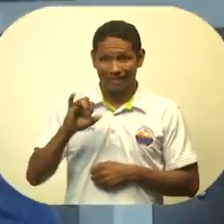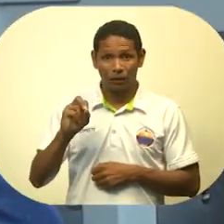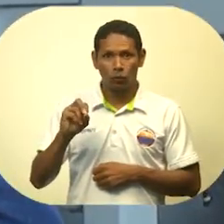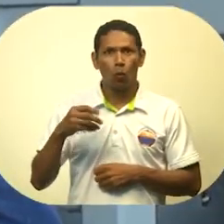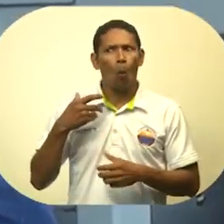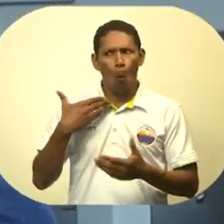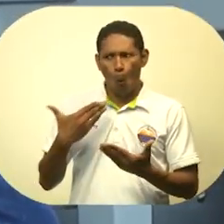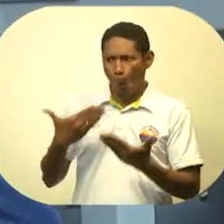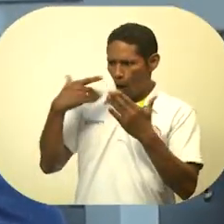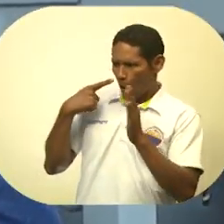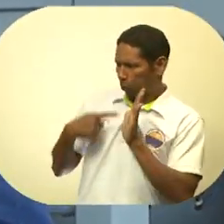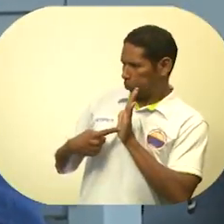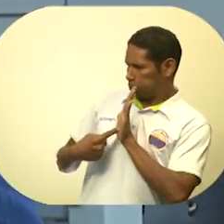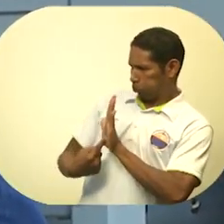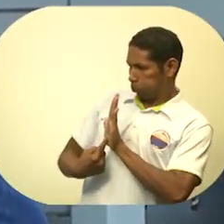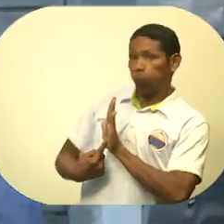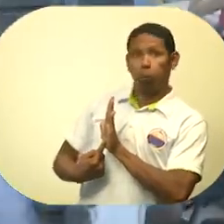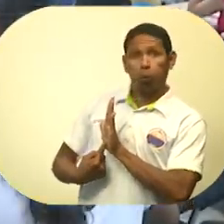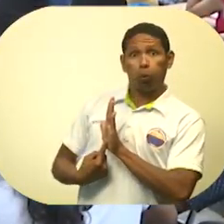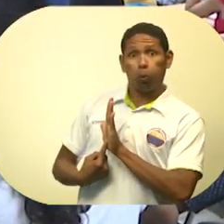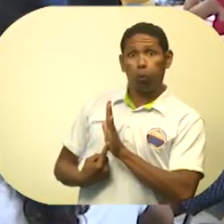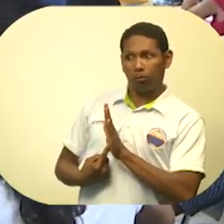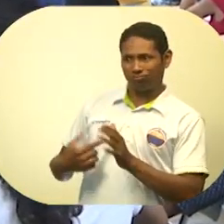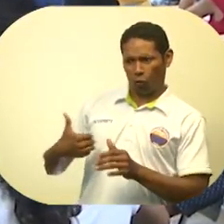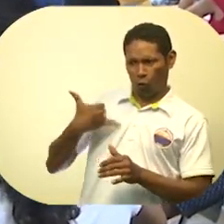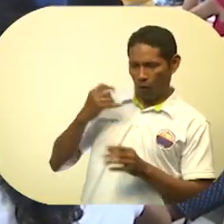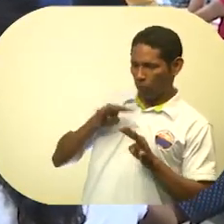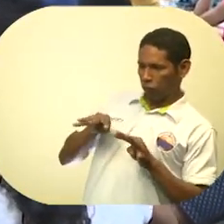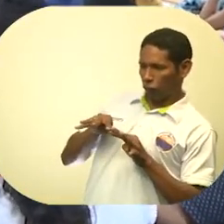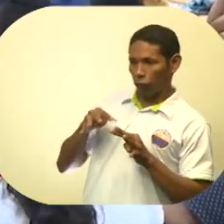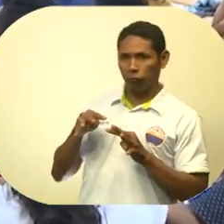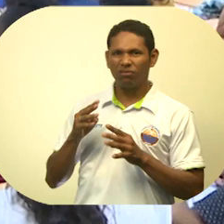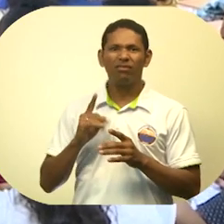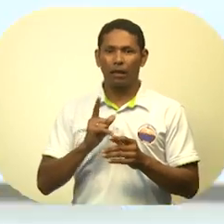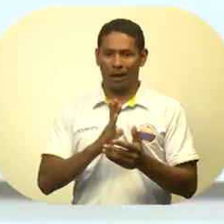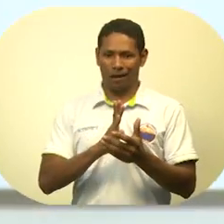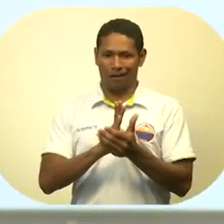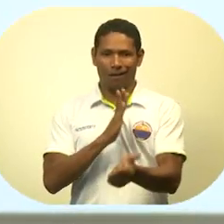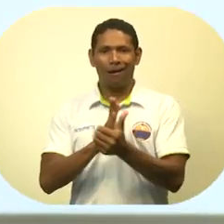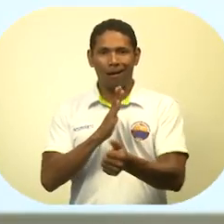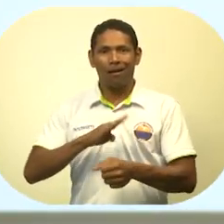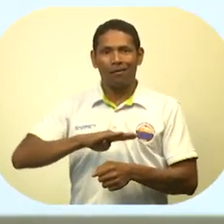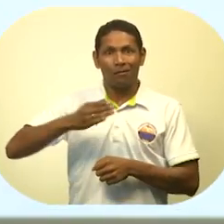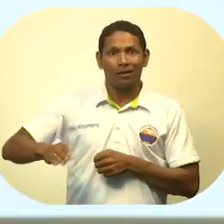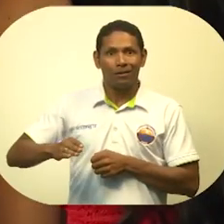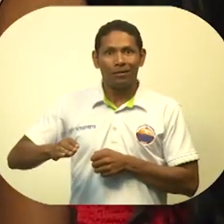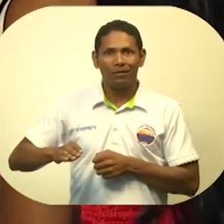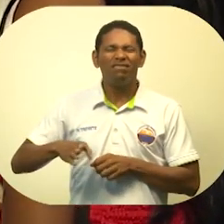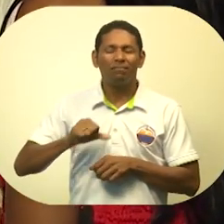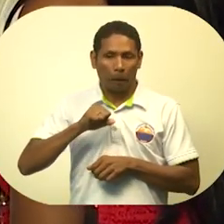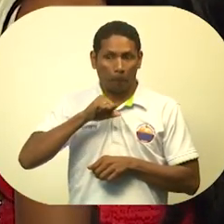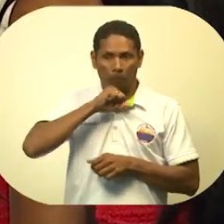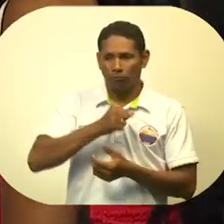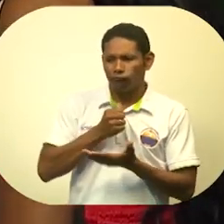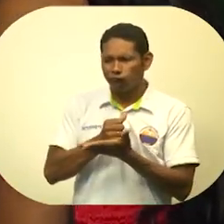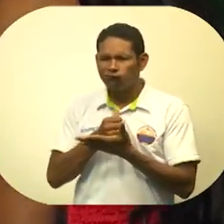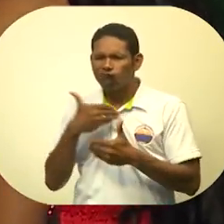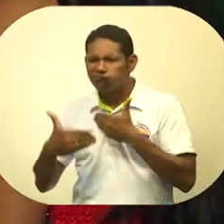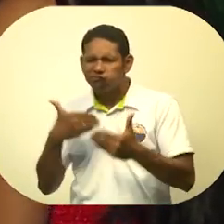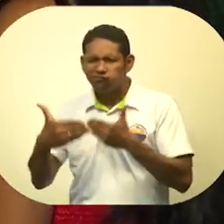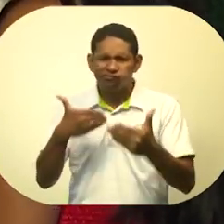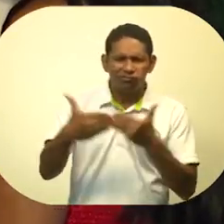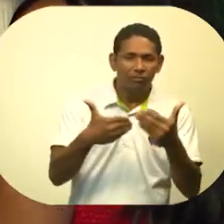de perseverancia para cientos de jóvenes del departamento, gracias a Talento Magdalena, iniciativa del doctor Pablo